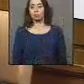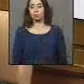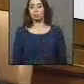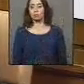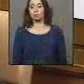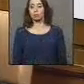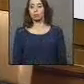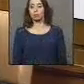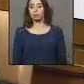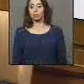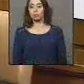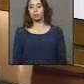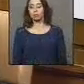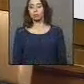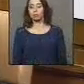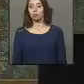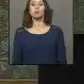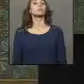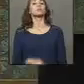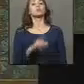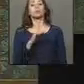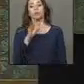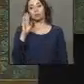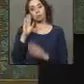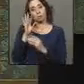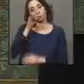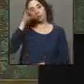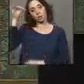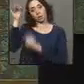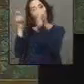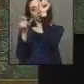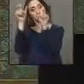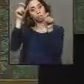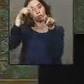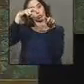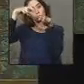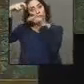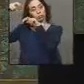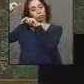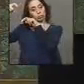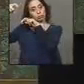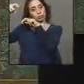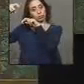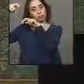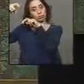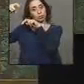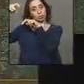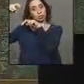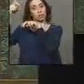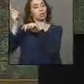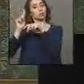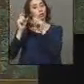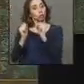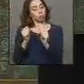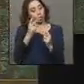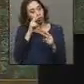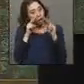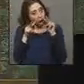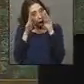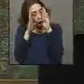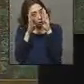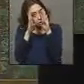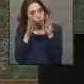Bueno, el tiempo les indico a las personas que están en la tribuna, si no somos capaces de seguir el